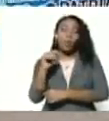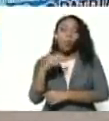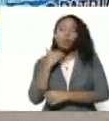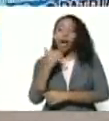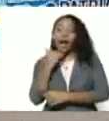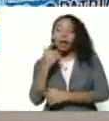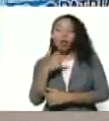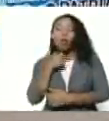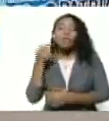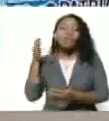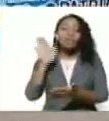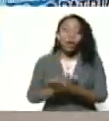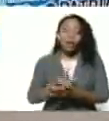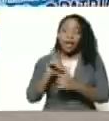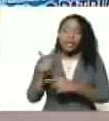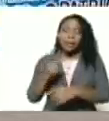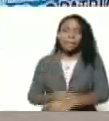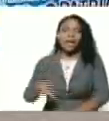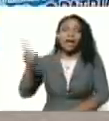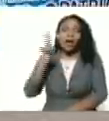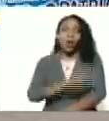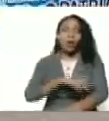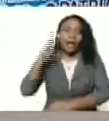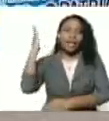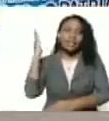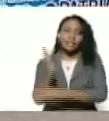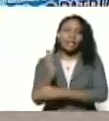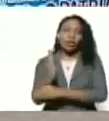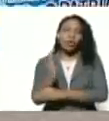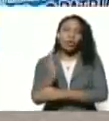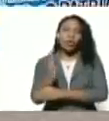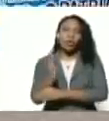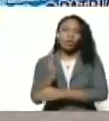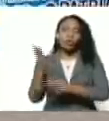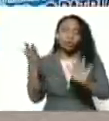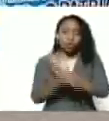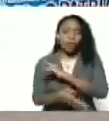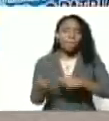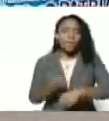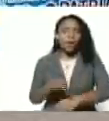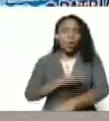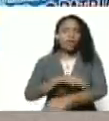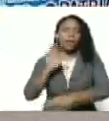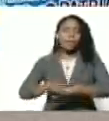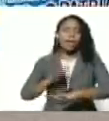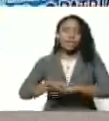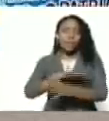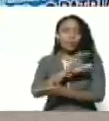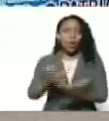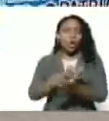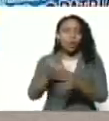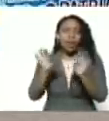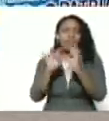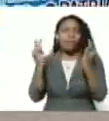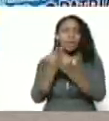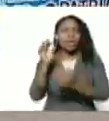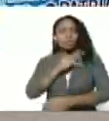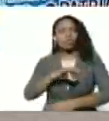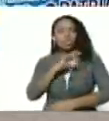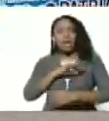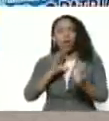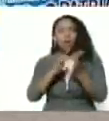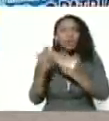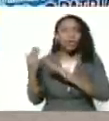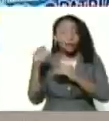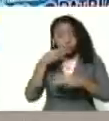muerte, ya es la mayor consecuencia fatal de lo peor que pueda pasar en la familia, en la sociedad, en la